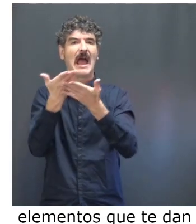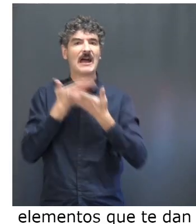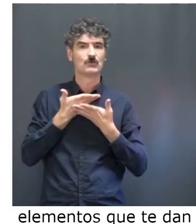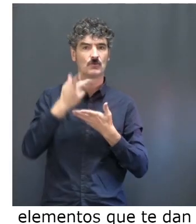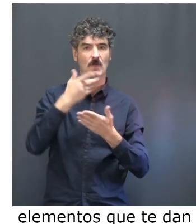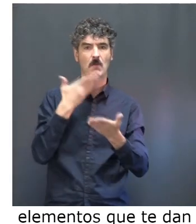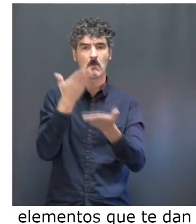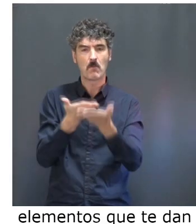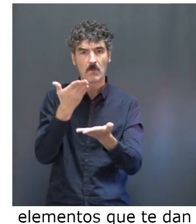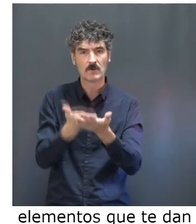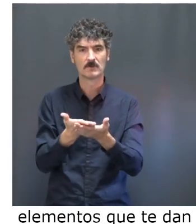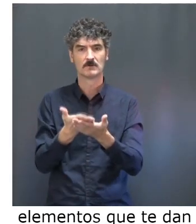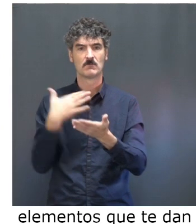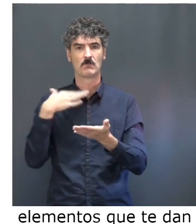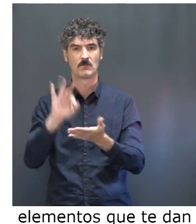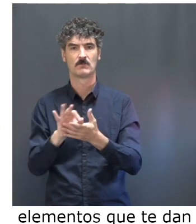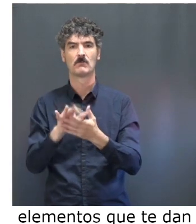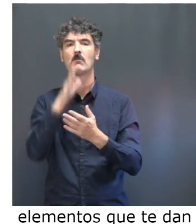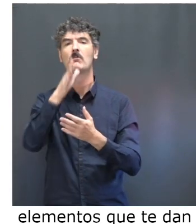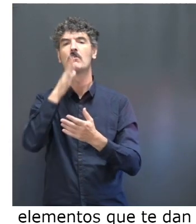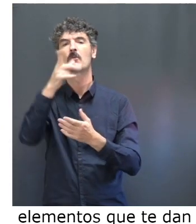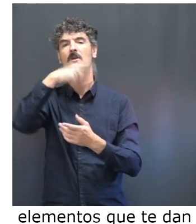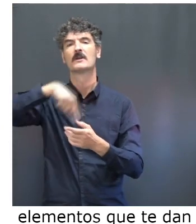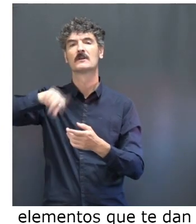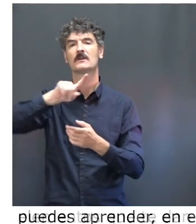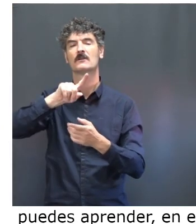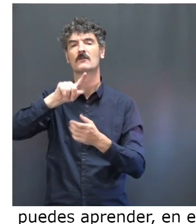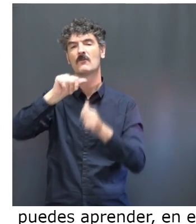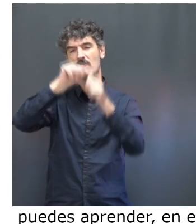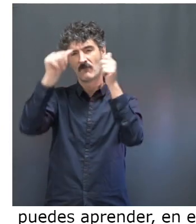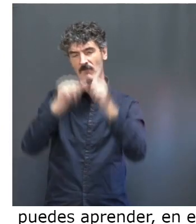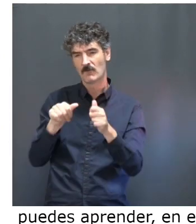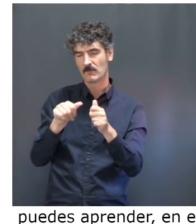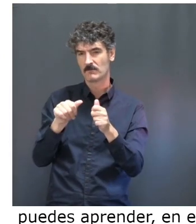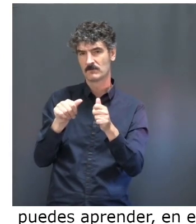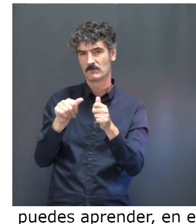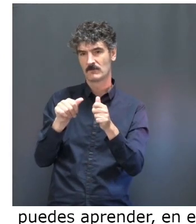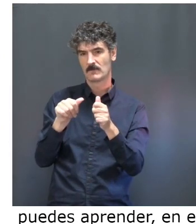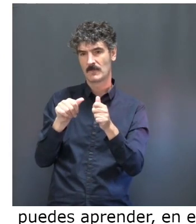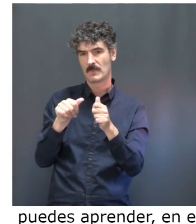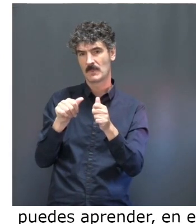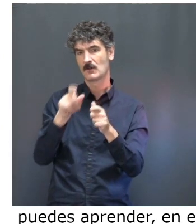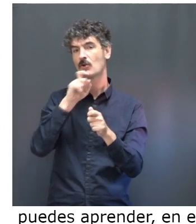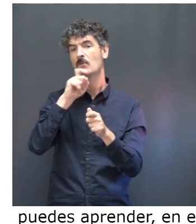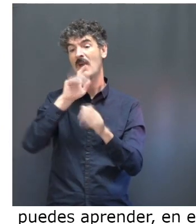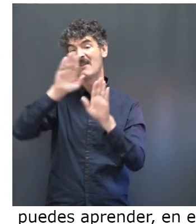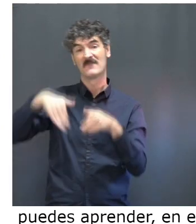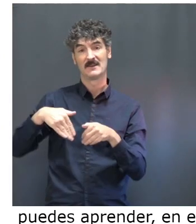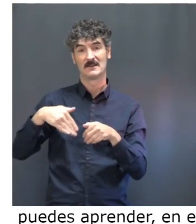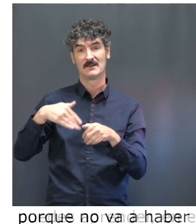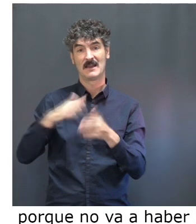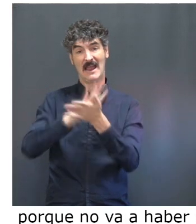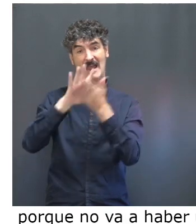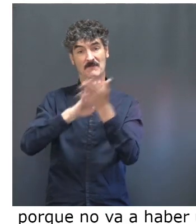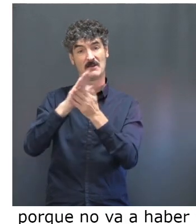propositivo, porque no va a haber un señalamiento o va a haber una conducción, ¿no? Porque al final, como hablábamos